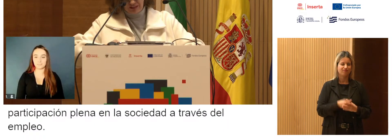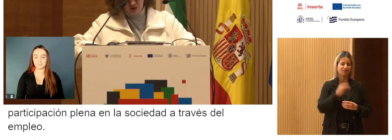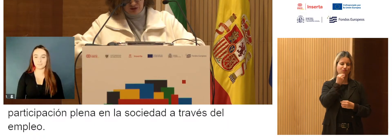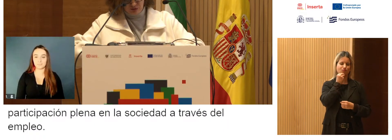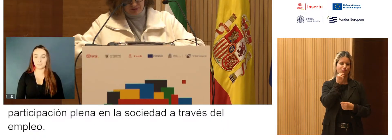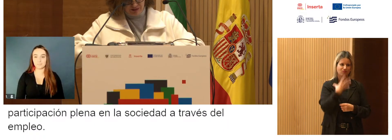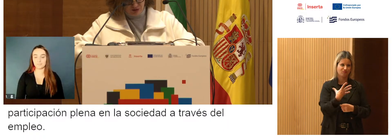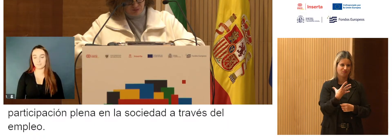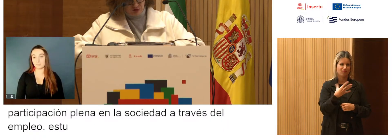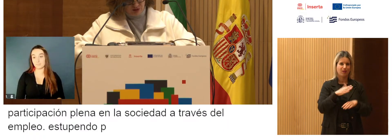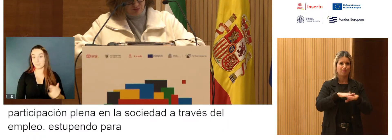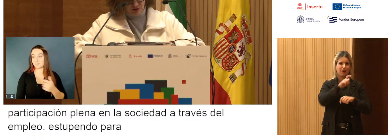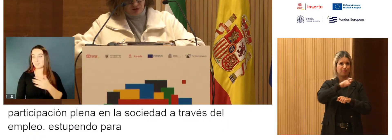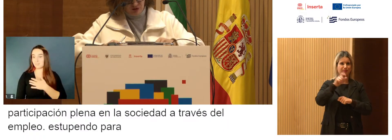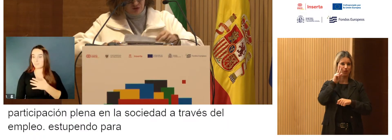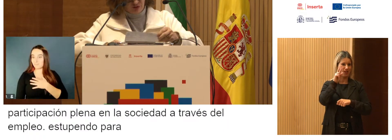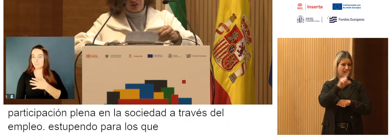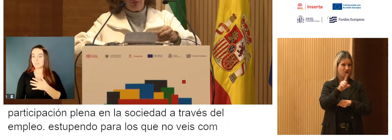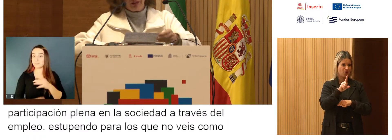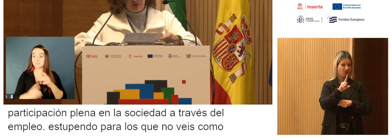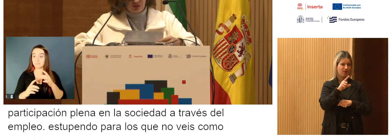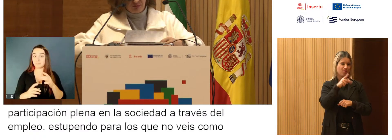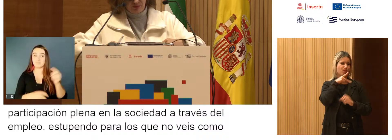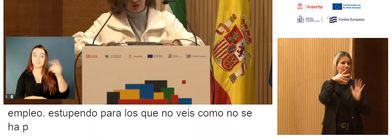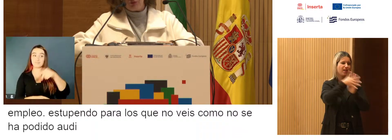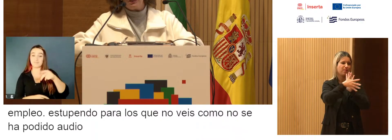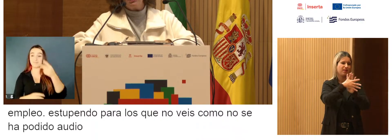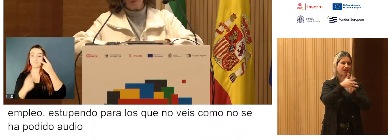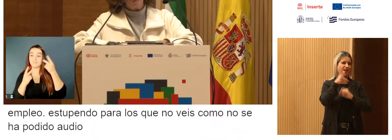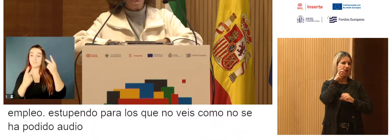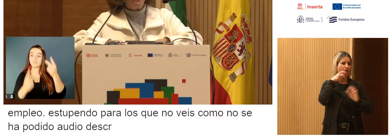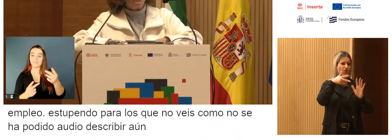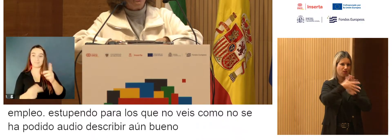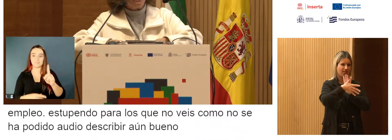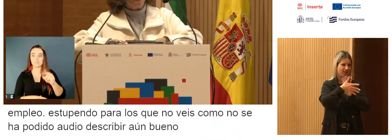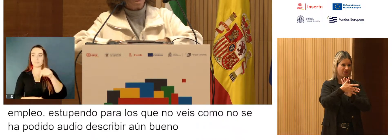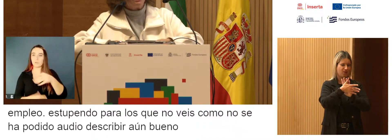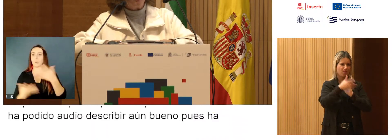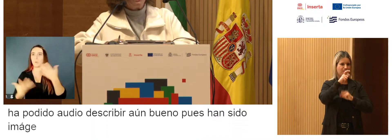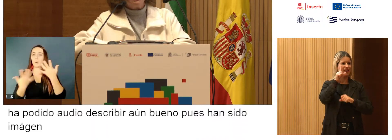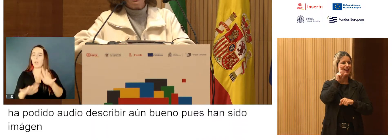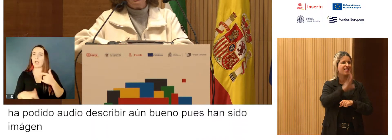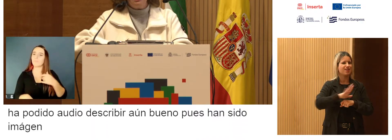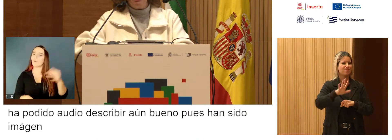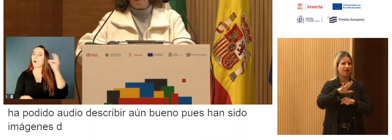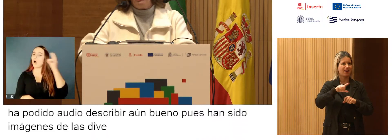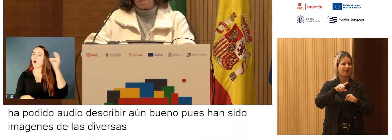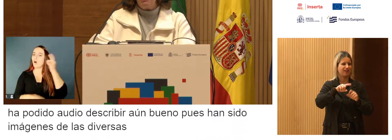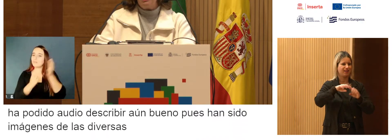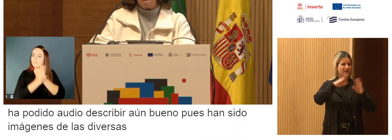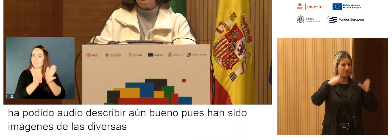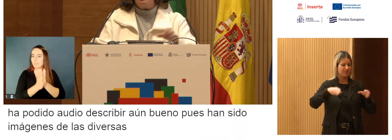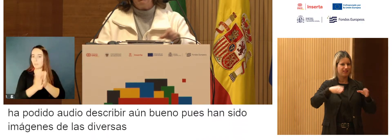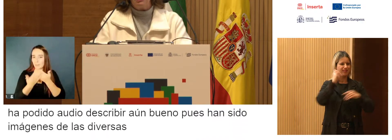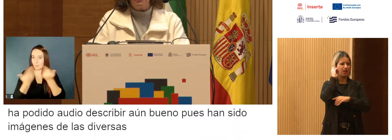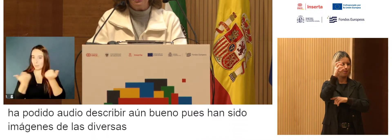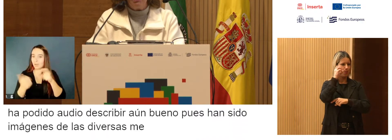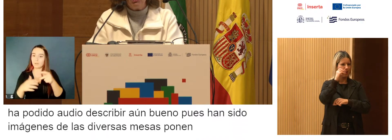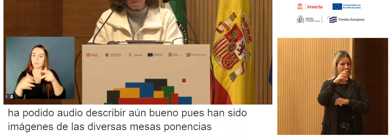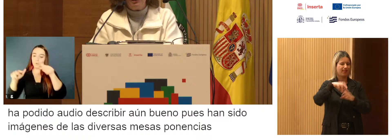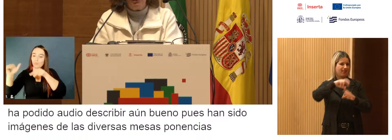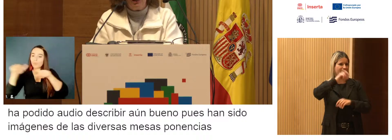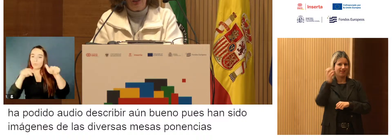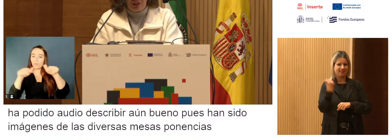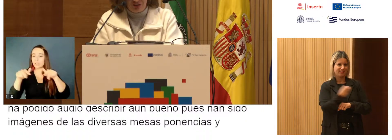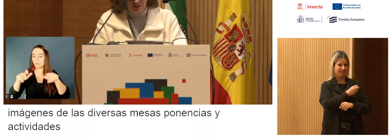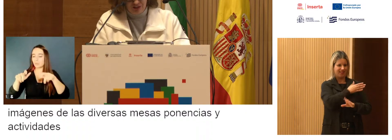Estupendo. Para los que no veis, como no se ha podido audiodescribir aún, bueno, pues han sido imágenes de las diversas mesas, ponencias y actividades que